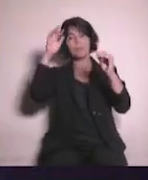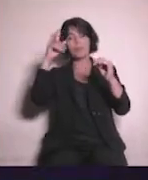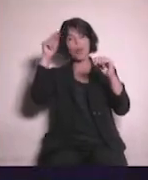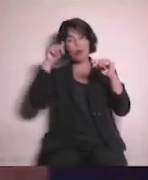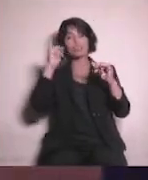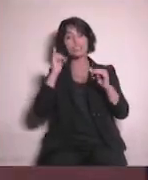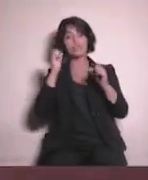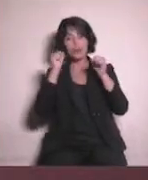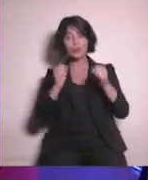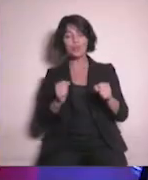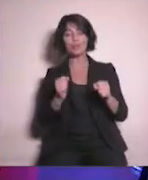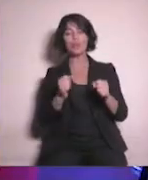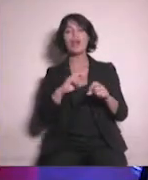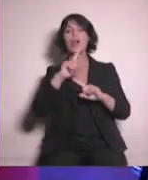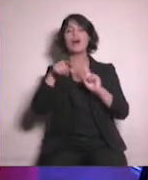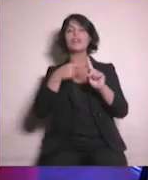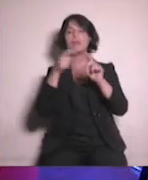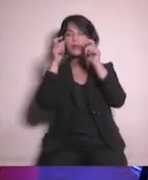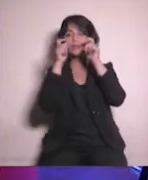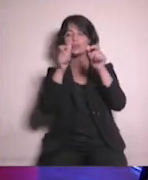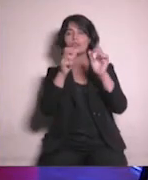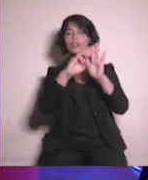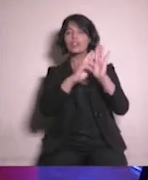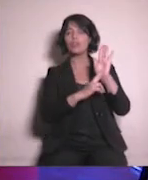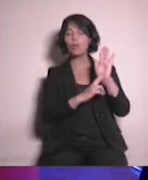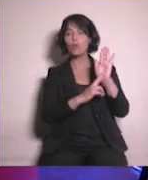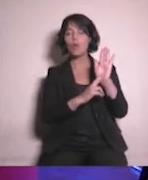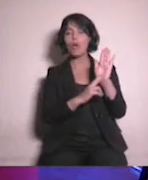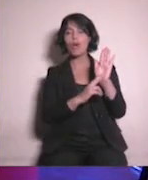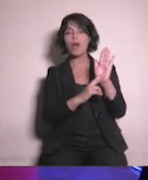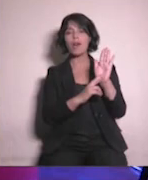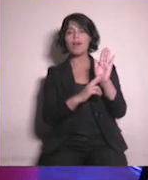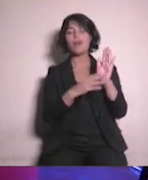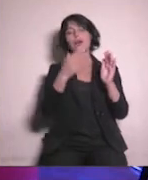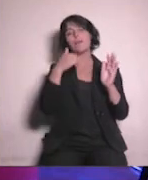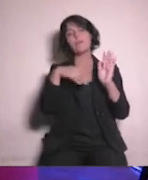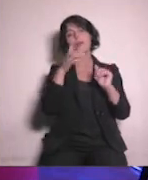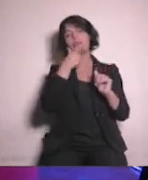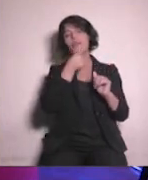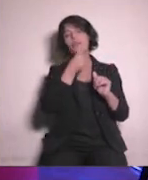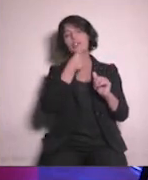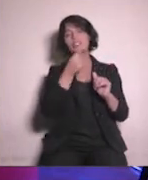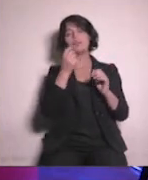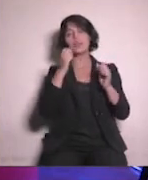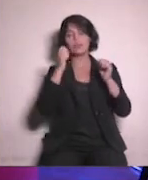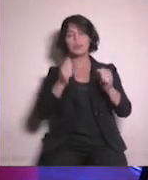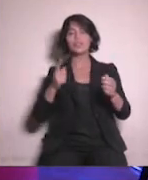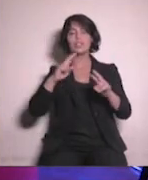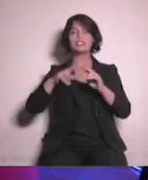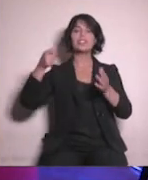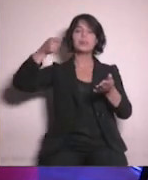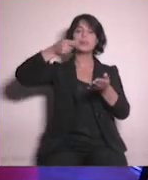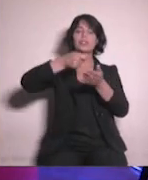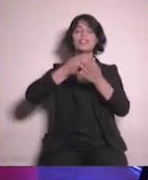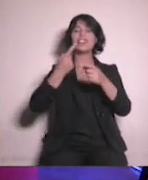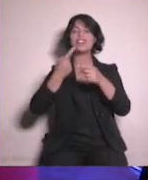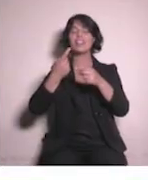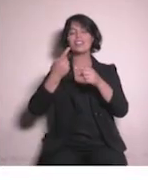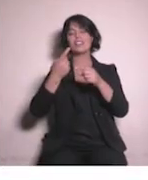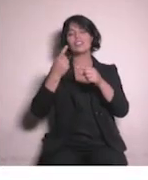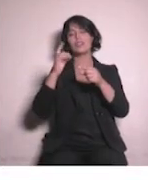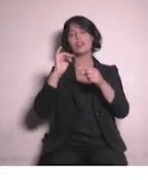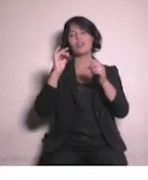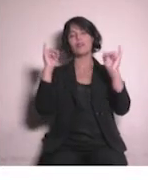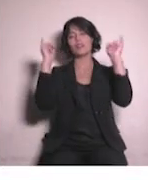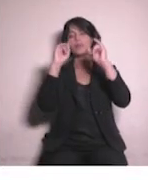y además regula y da una mayor facilidad incluso para la inversión indirecta. Los